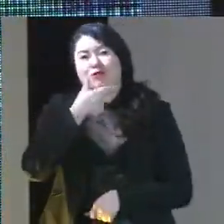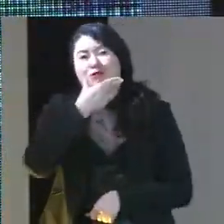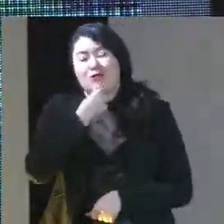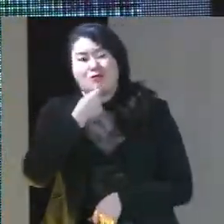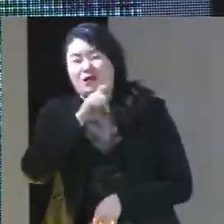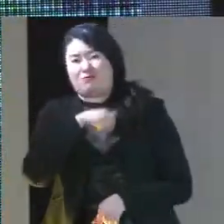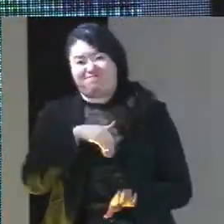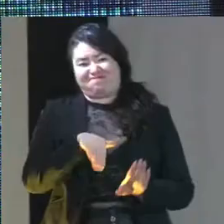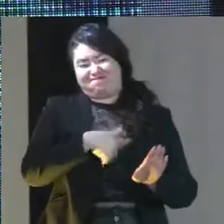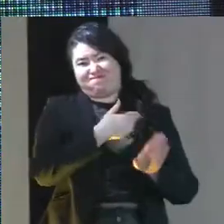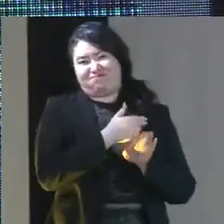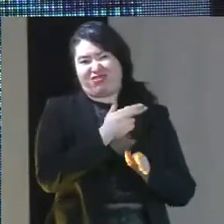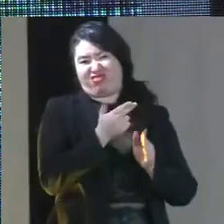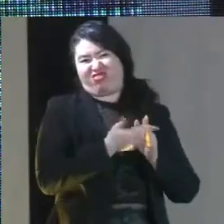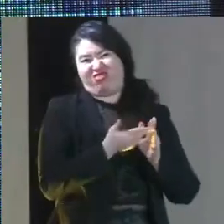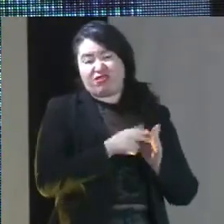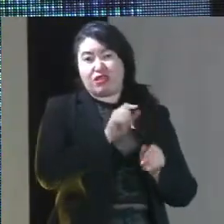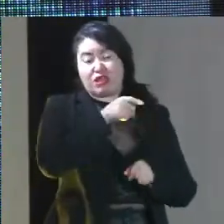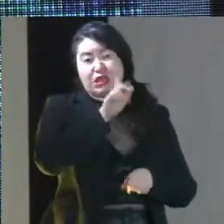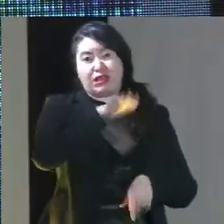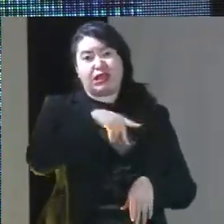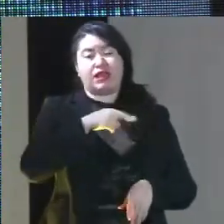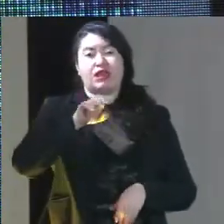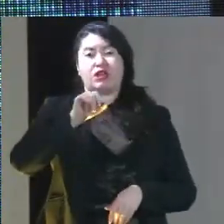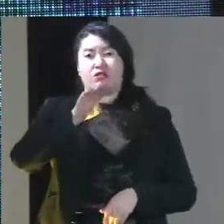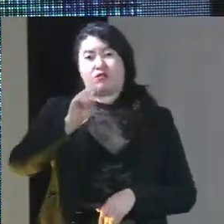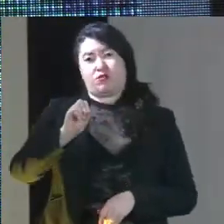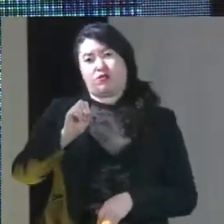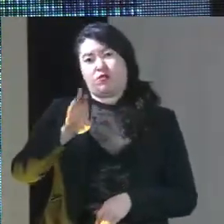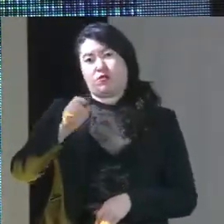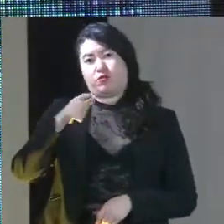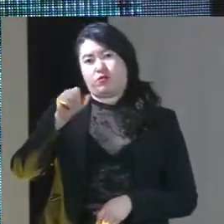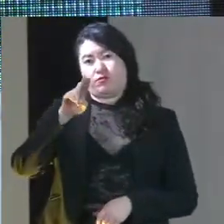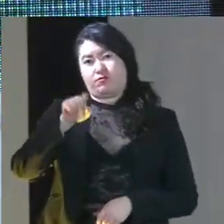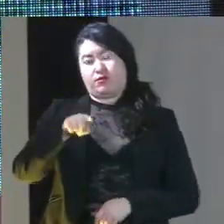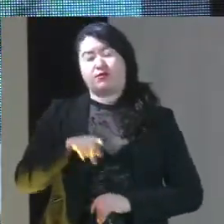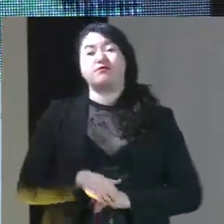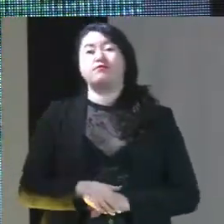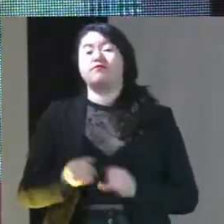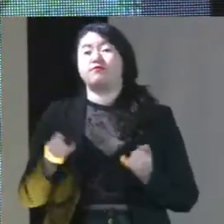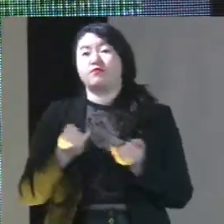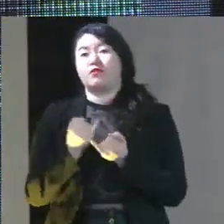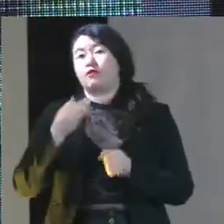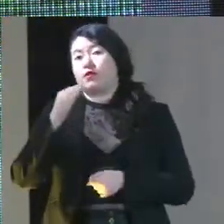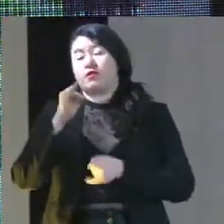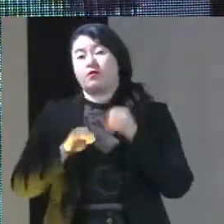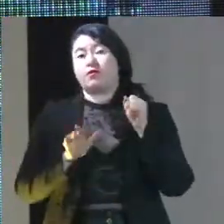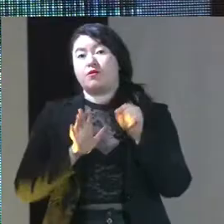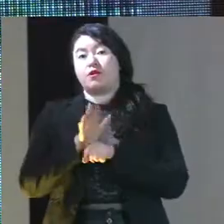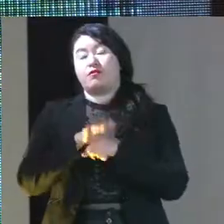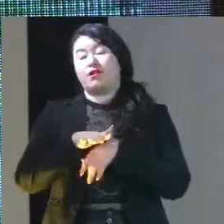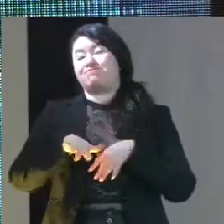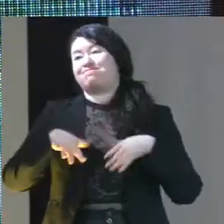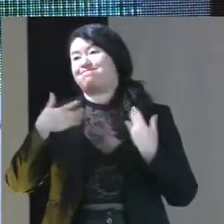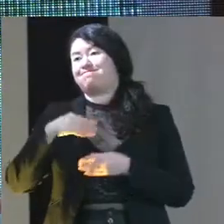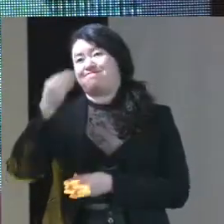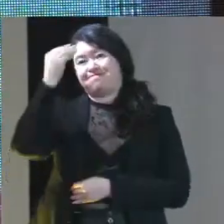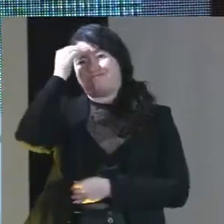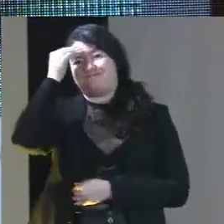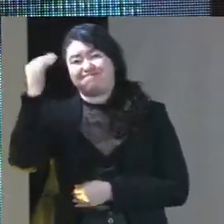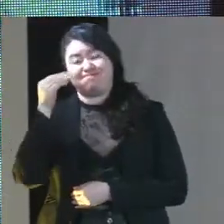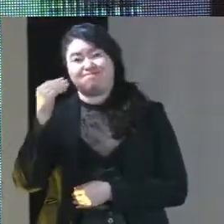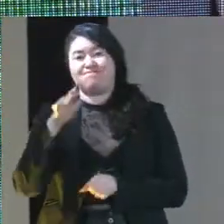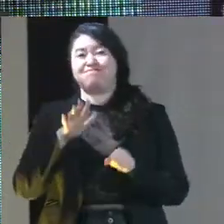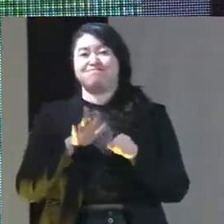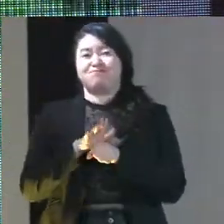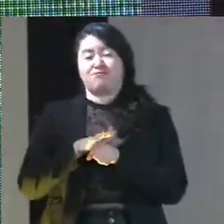conquistador particularmente sangriento que fue Nuño de Guzmán. Y finalmente la violencia feroz que el capitán continuó